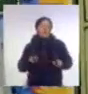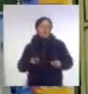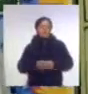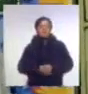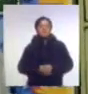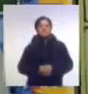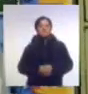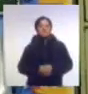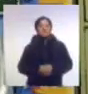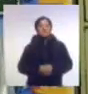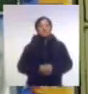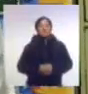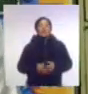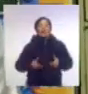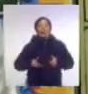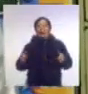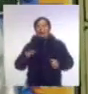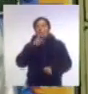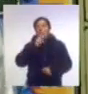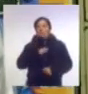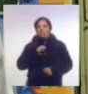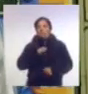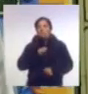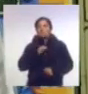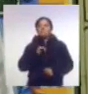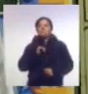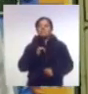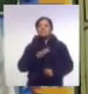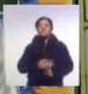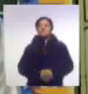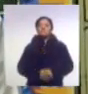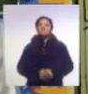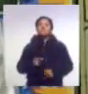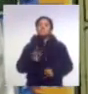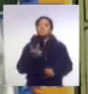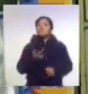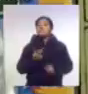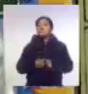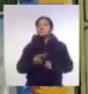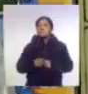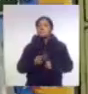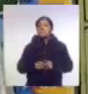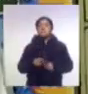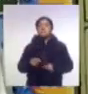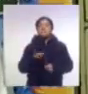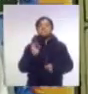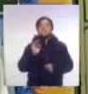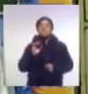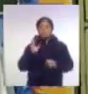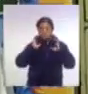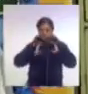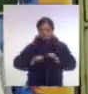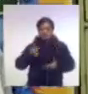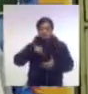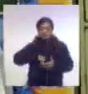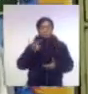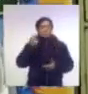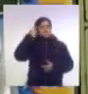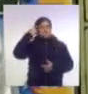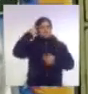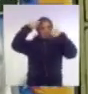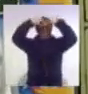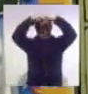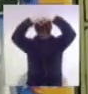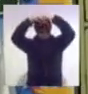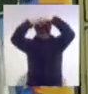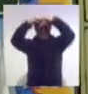Quedarse con hambre sí tiene ciertos riesgos. Pueden ser metabólicos, pueden ser cerebrales, pueden